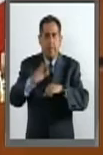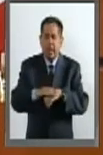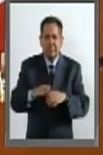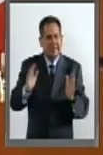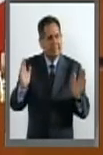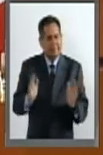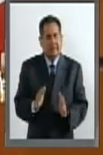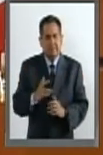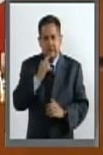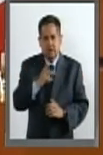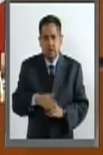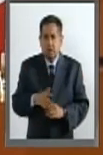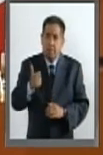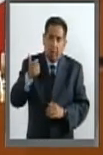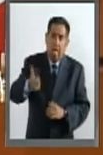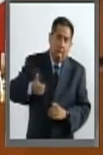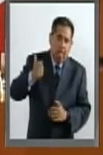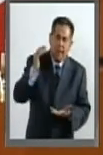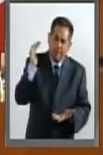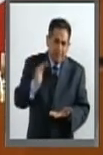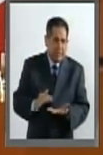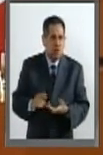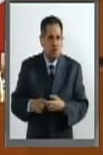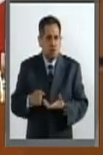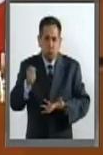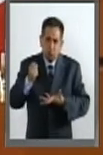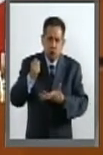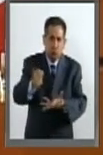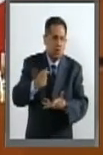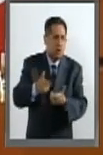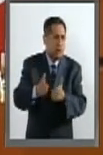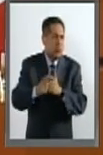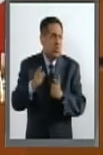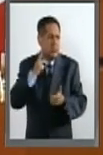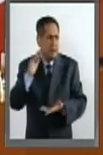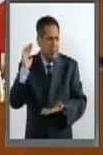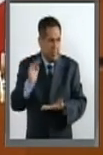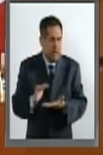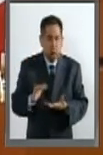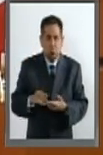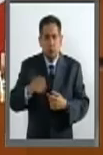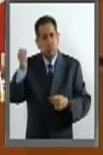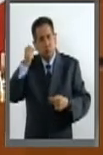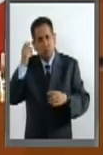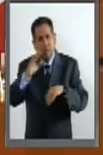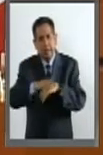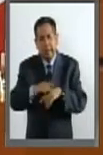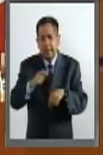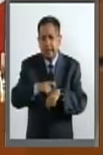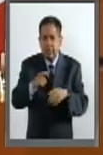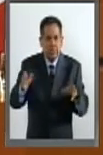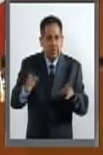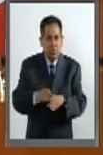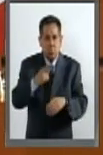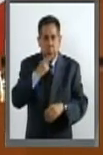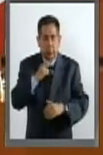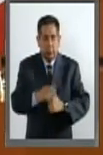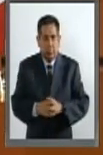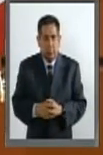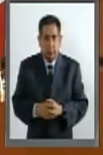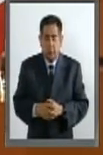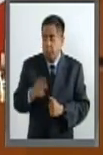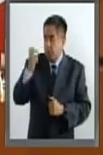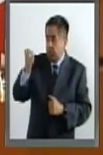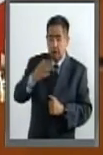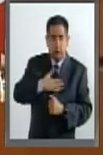pequeño, que cueste menos, que le demos menos dinero a los partidos, que las campañas sean más cortas y más útiles. Es por ello